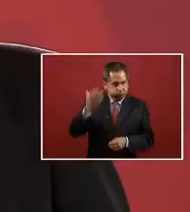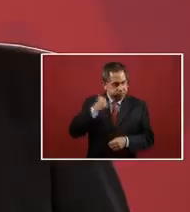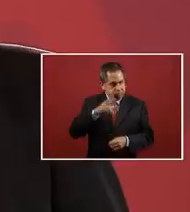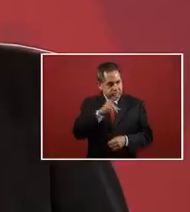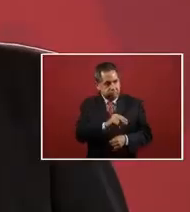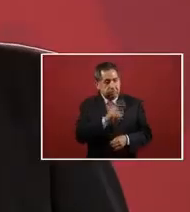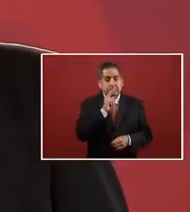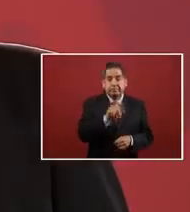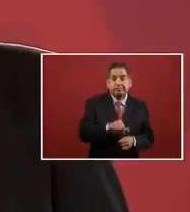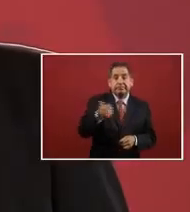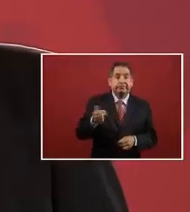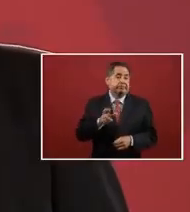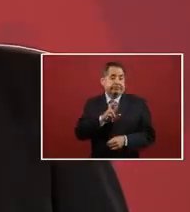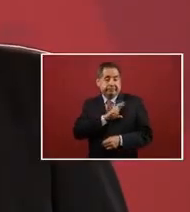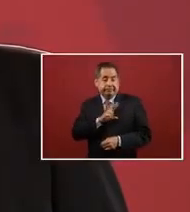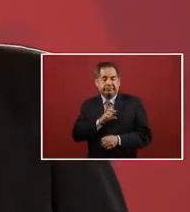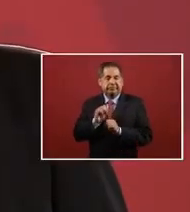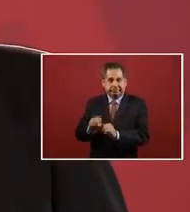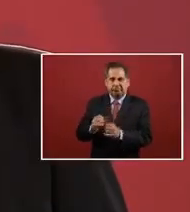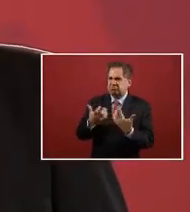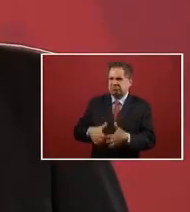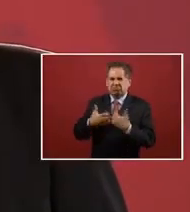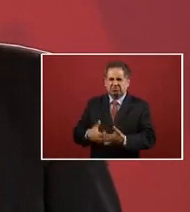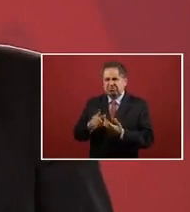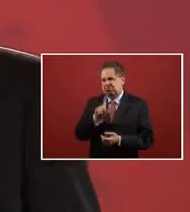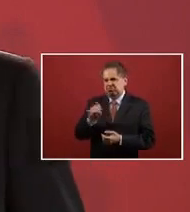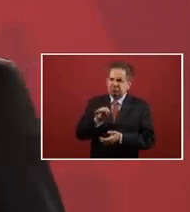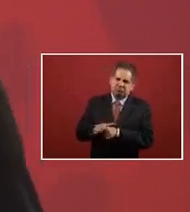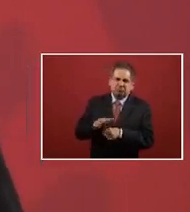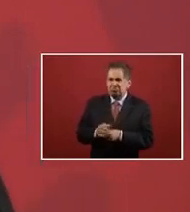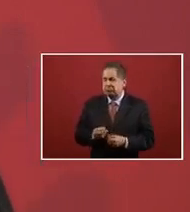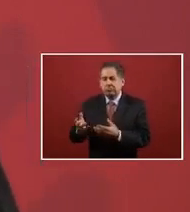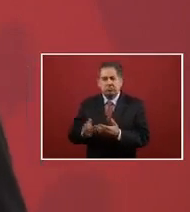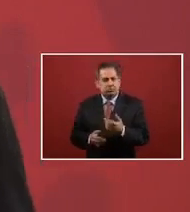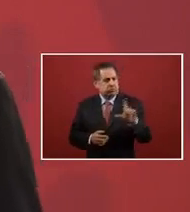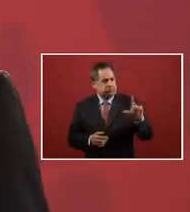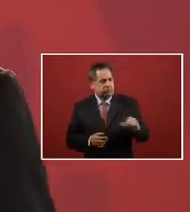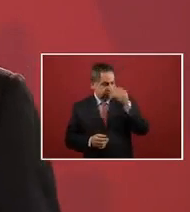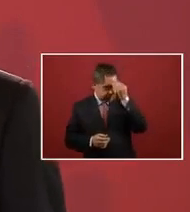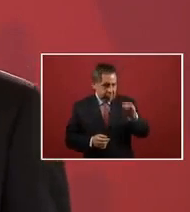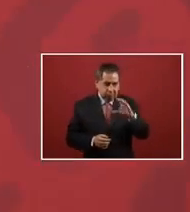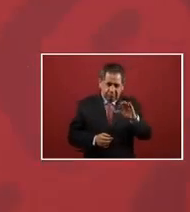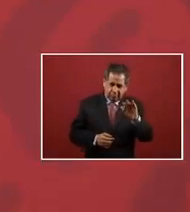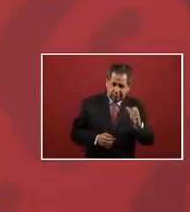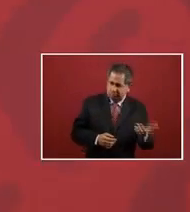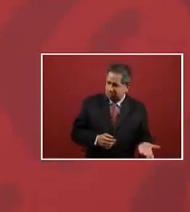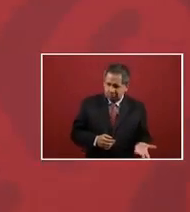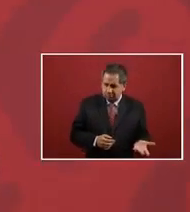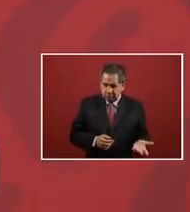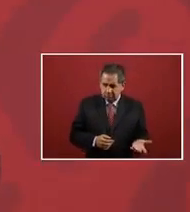ventaja a las empresas particulares. A lo que voy es que si ustedes revisan los